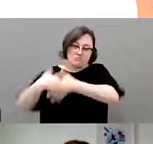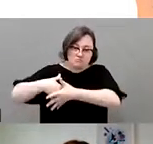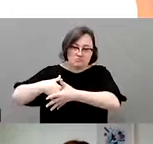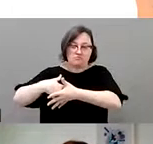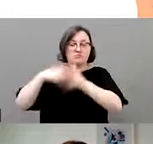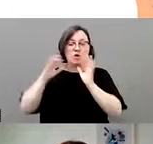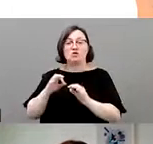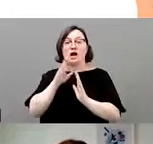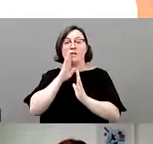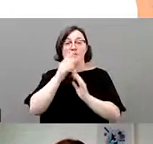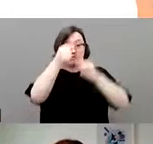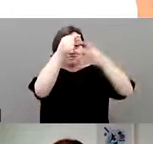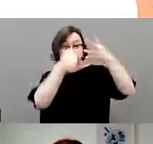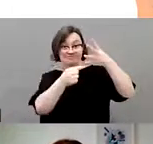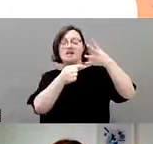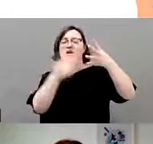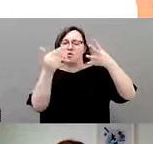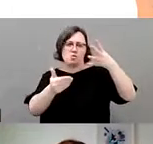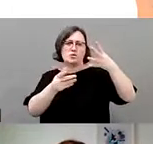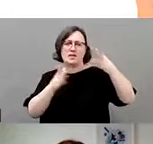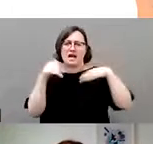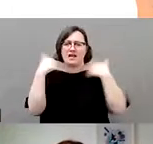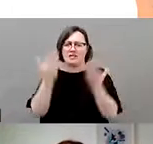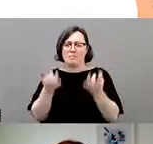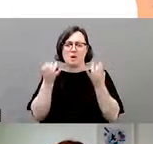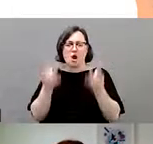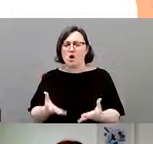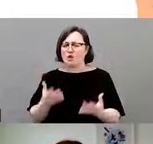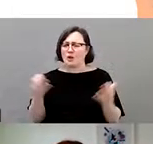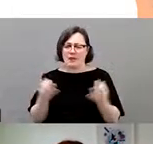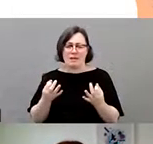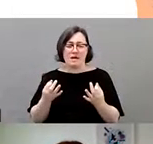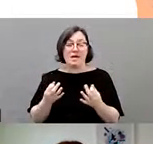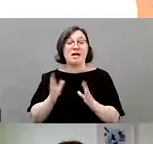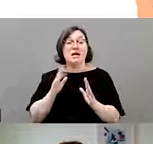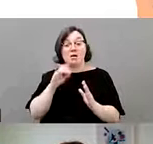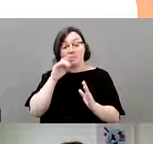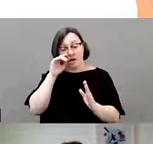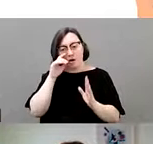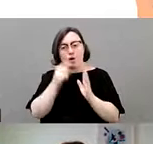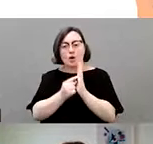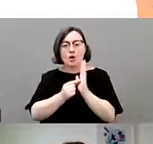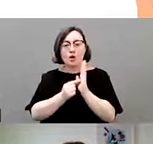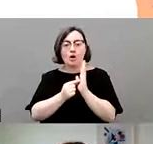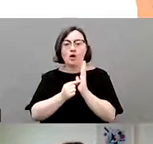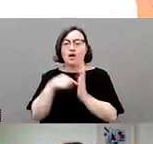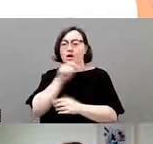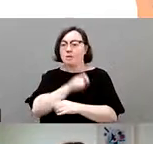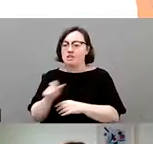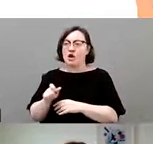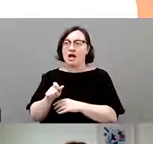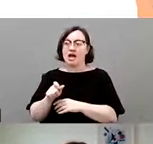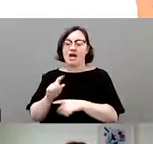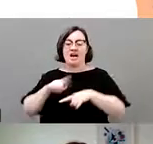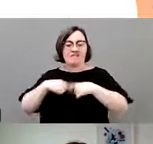otros puntos de arriba, que es muy importante que comiencen pronto, sin que la persona, la familia, o sea, la